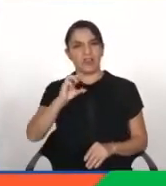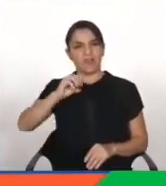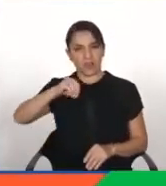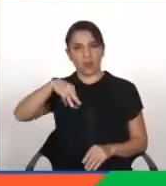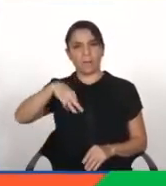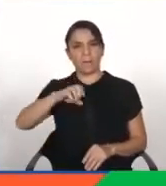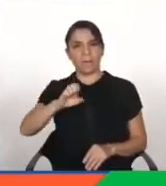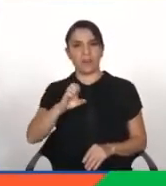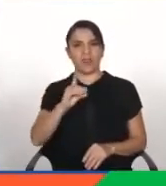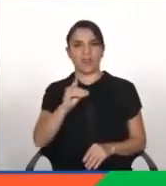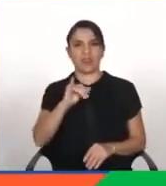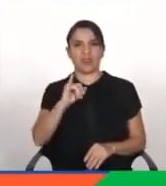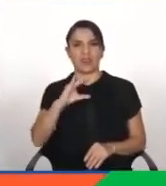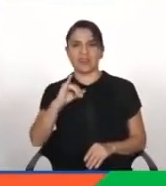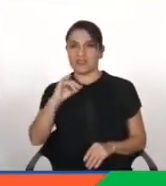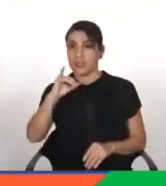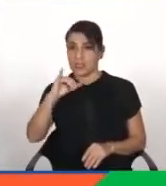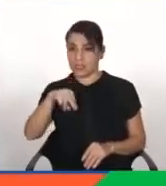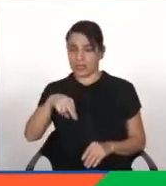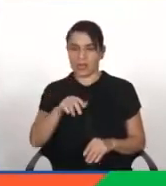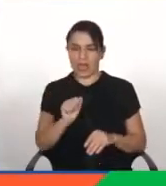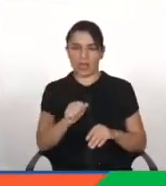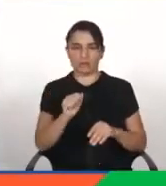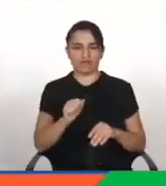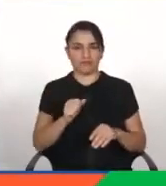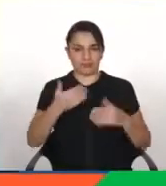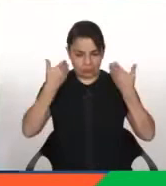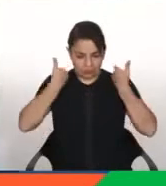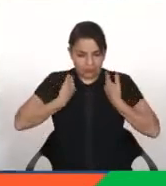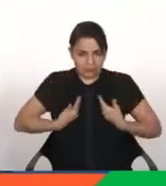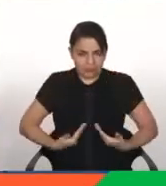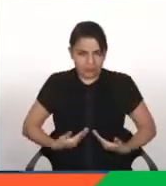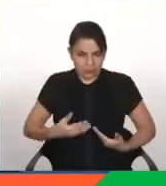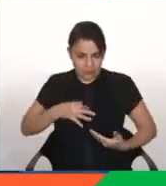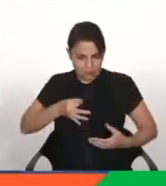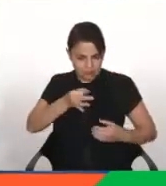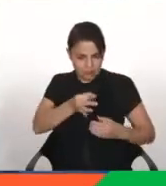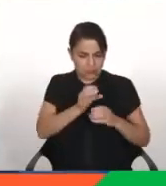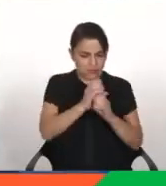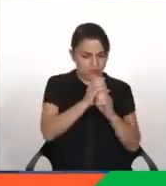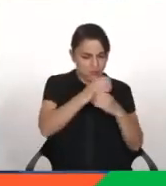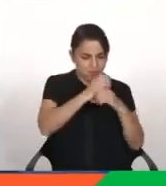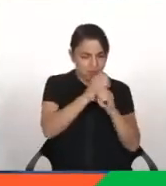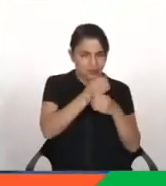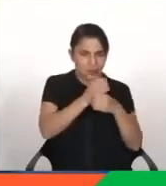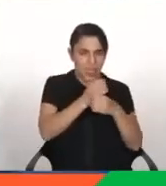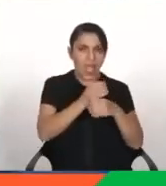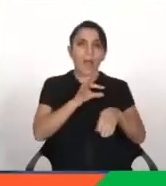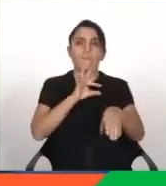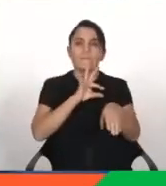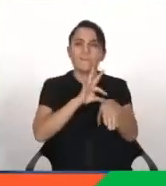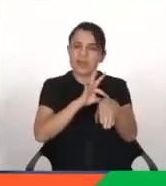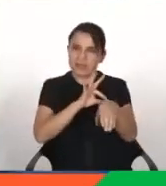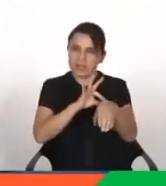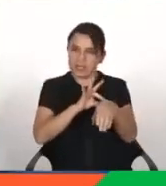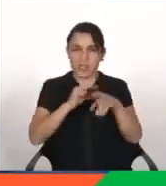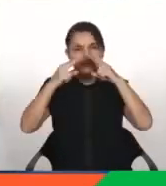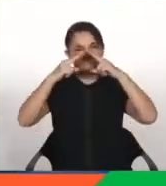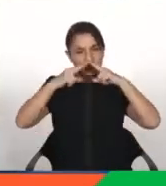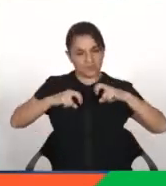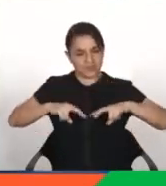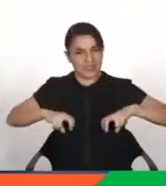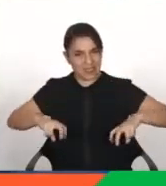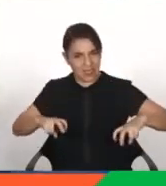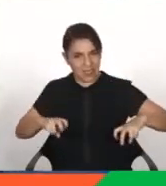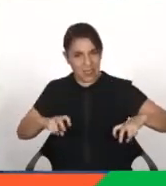es esa disciplina que intenta estudiar, o sea, sí, cómo funciona el cuerpo humano, como he dicho, pero hay una cosa muy importante y es que lo estudia